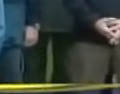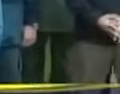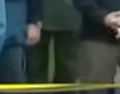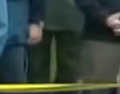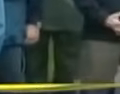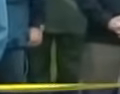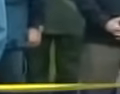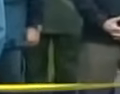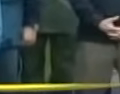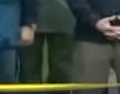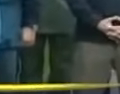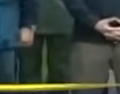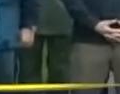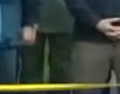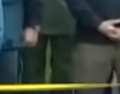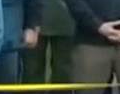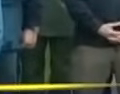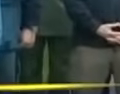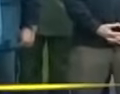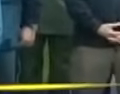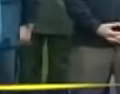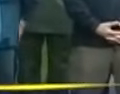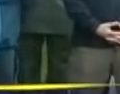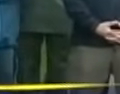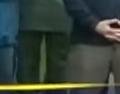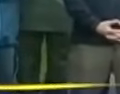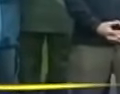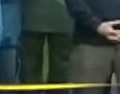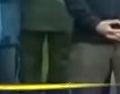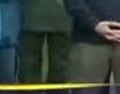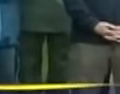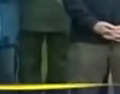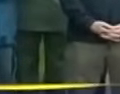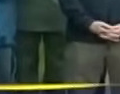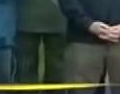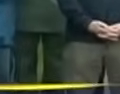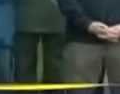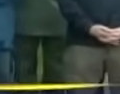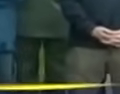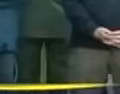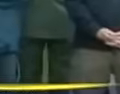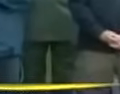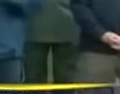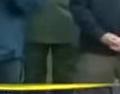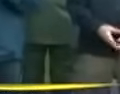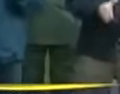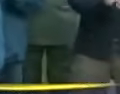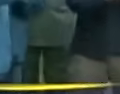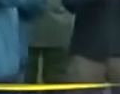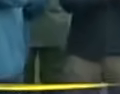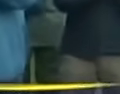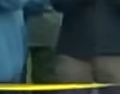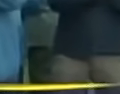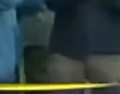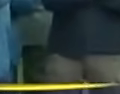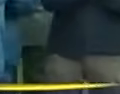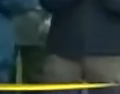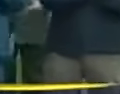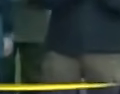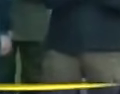No llego al mes todavía. He atendido 68 inversionistas internacionales.